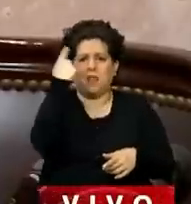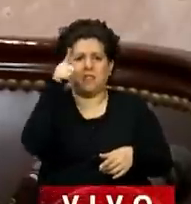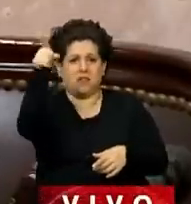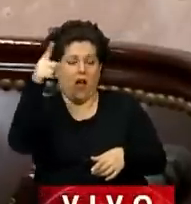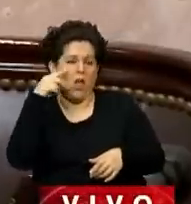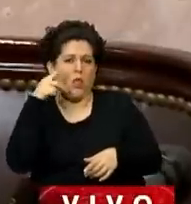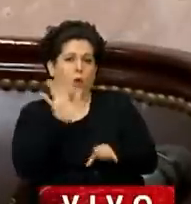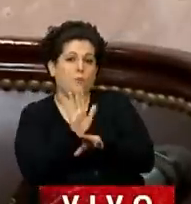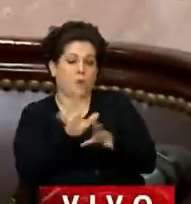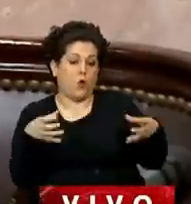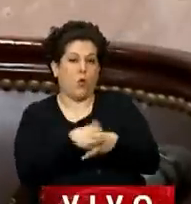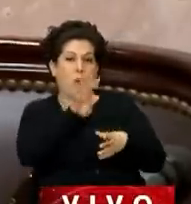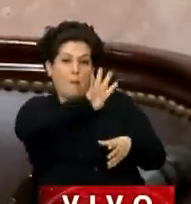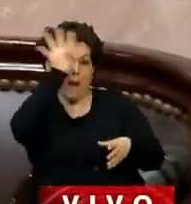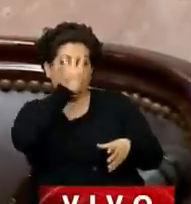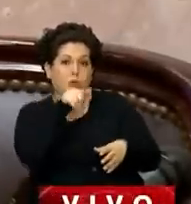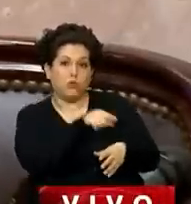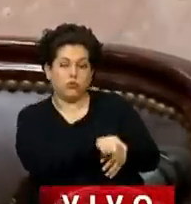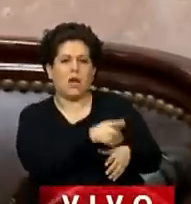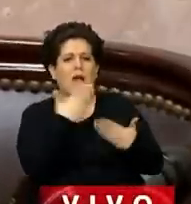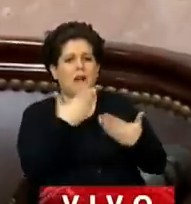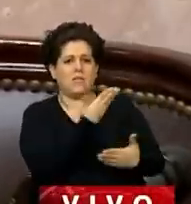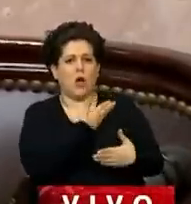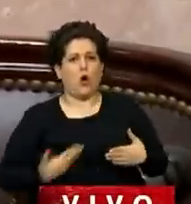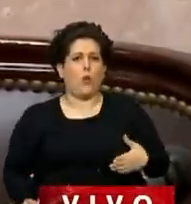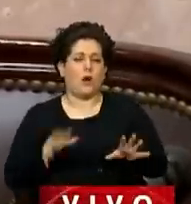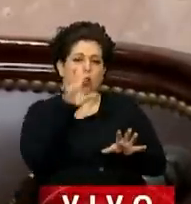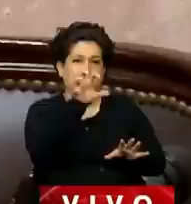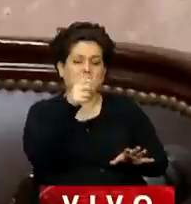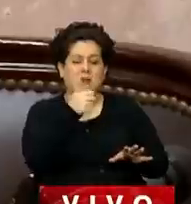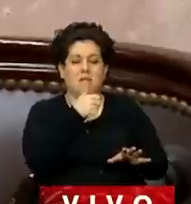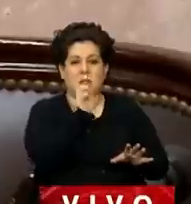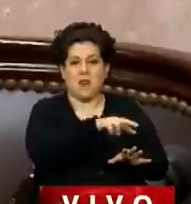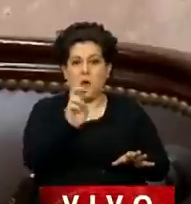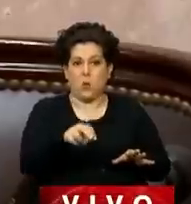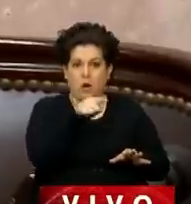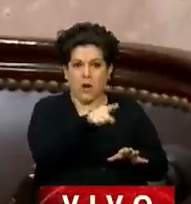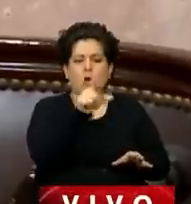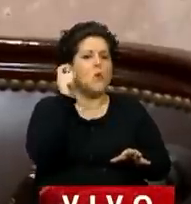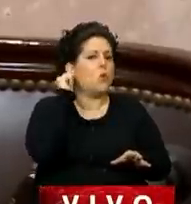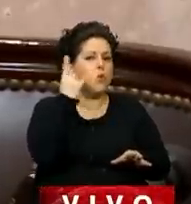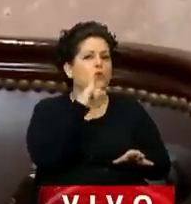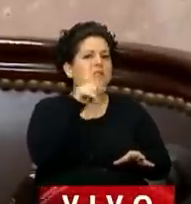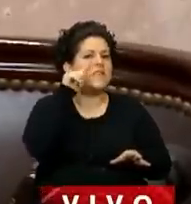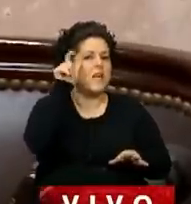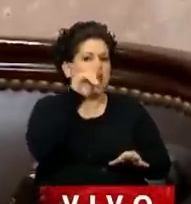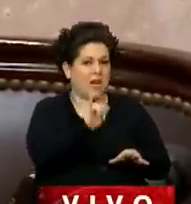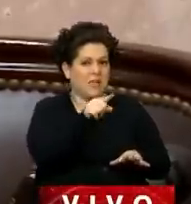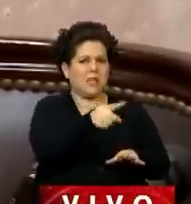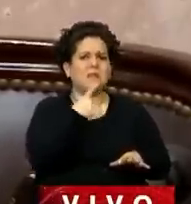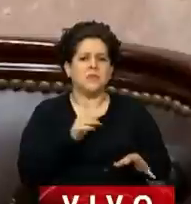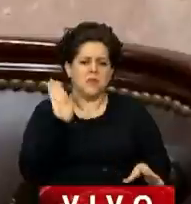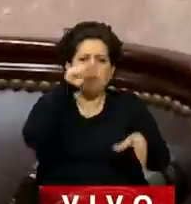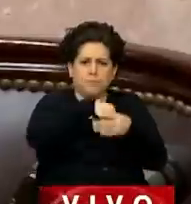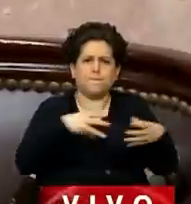denominados mapuches gracias al gobernador de neuquén omar gutiérrez obstaculizan y participan de